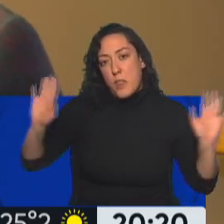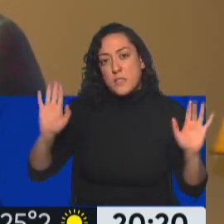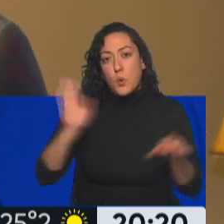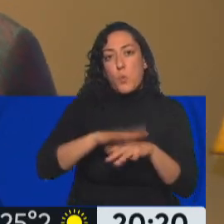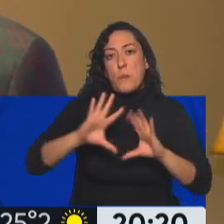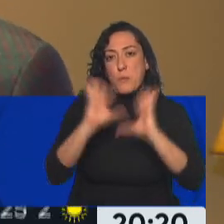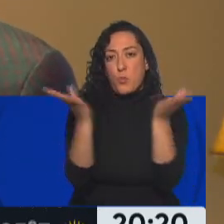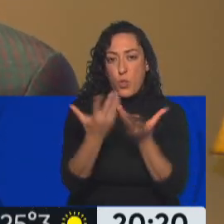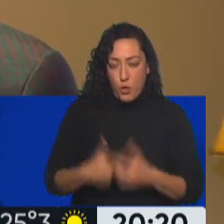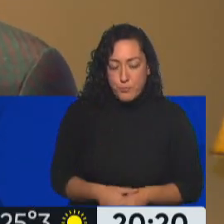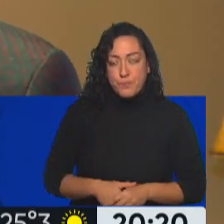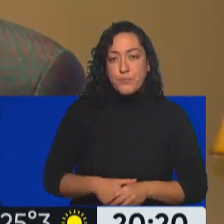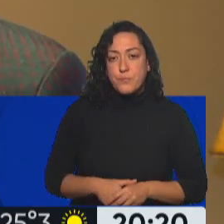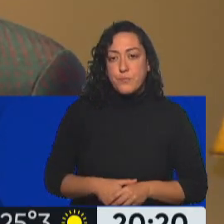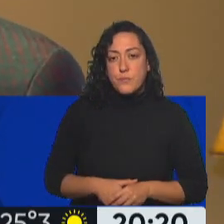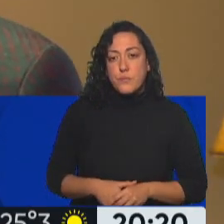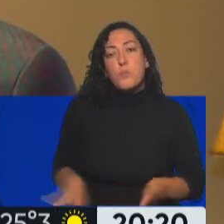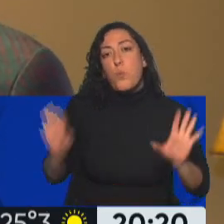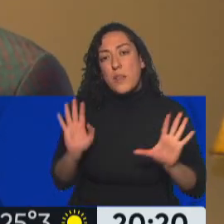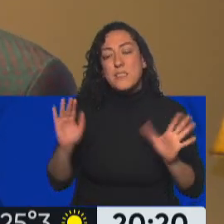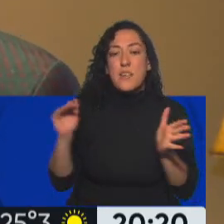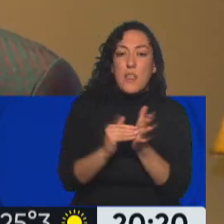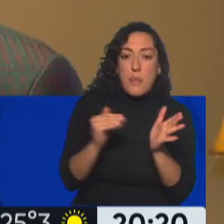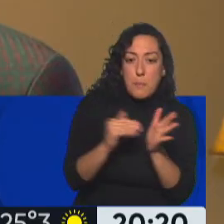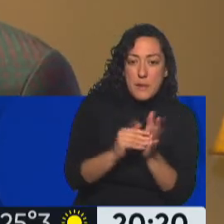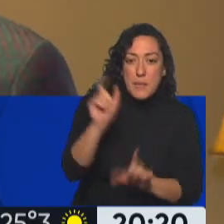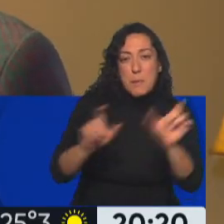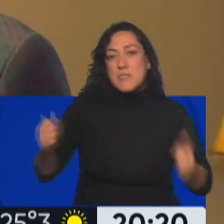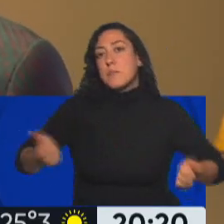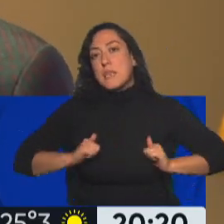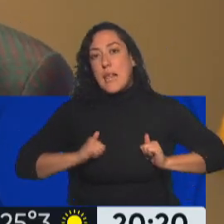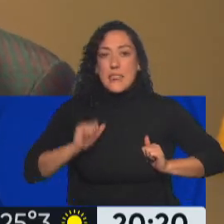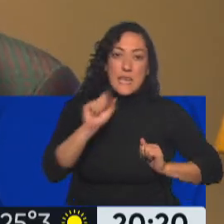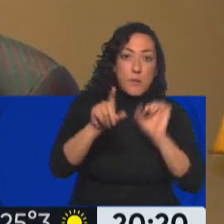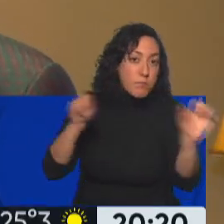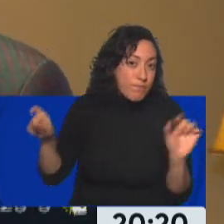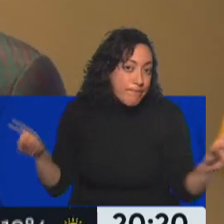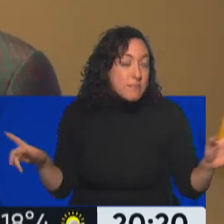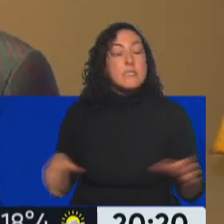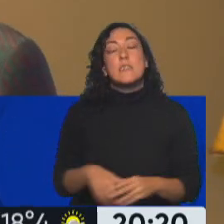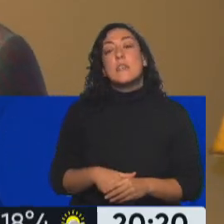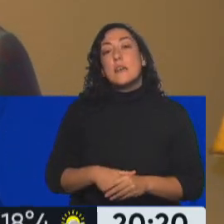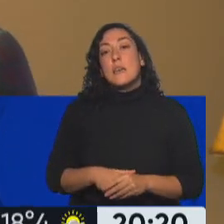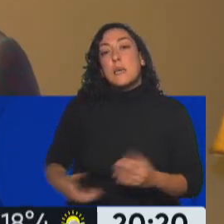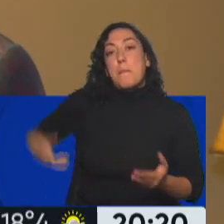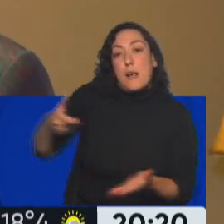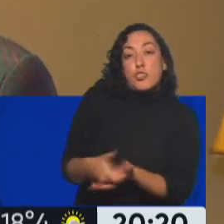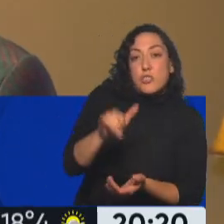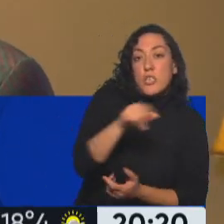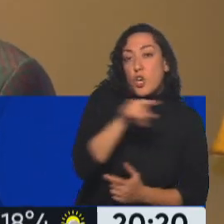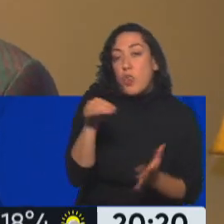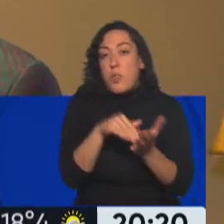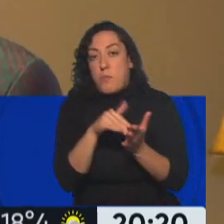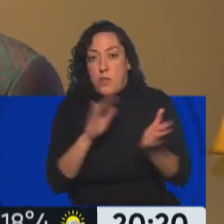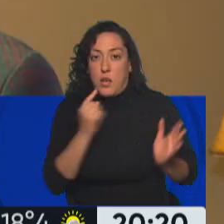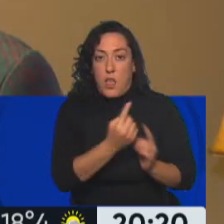lo sé, pero creo que eso puede ocurrir. Depende mucho de las expectativas de las personas. Por eso es muy importante que de alguna manera el gobierno